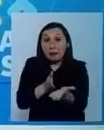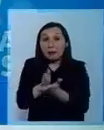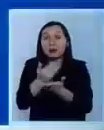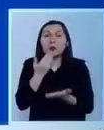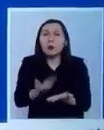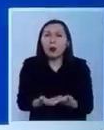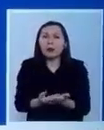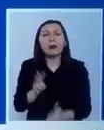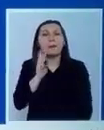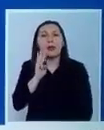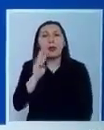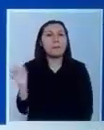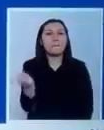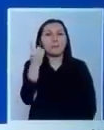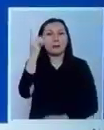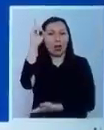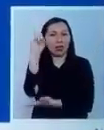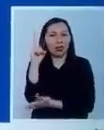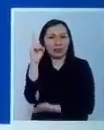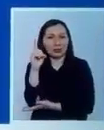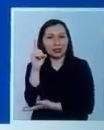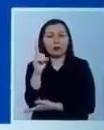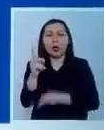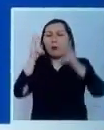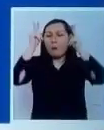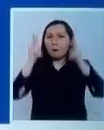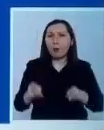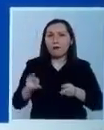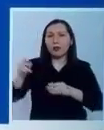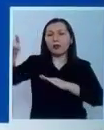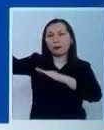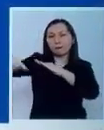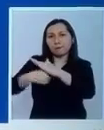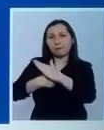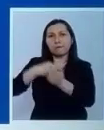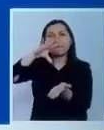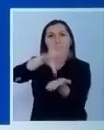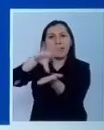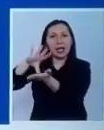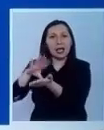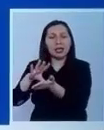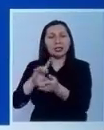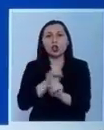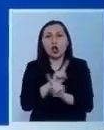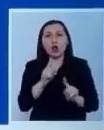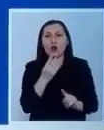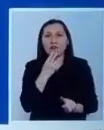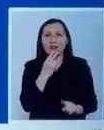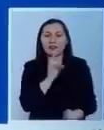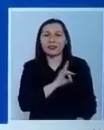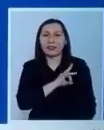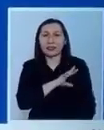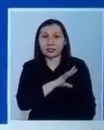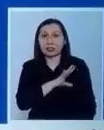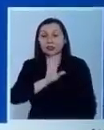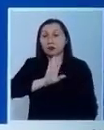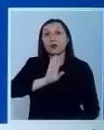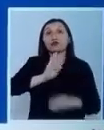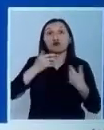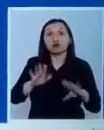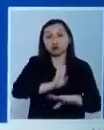del miércoles 1 de diciembre, se prohíbe el ingreso de extranjeros no residentes que hayan